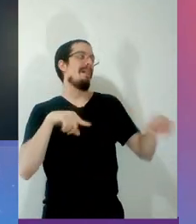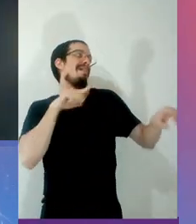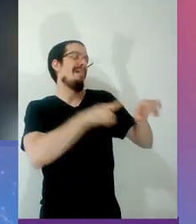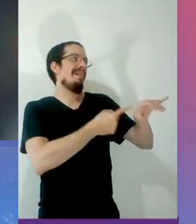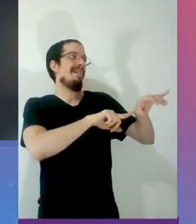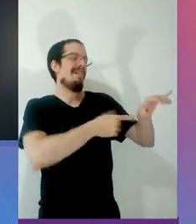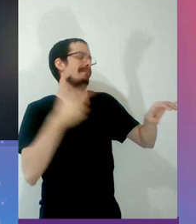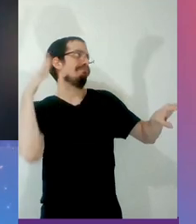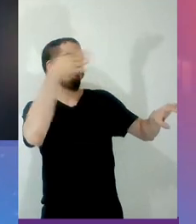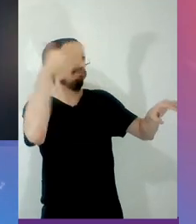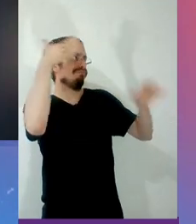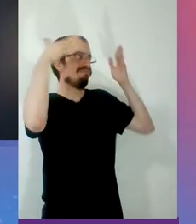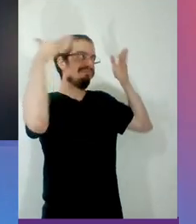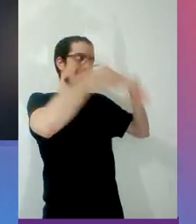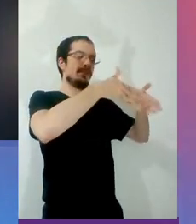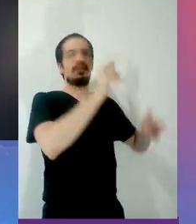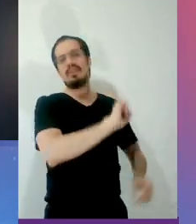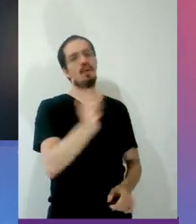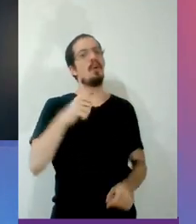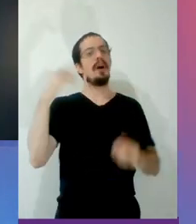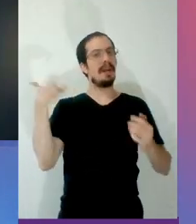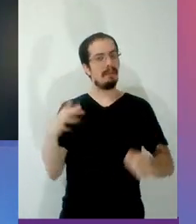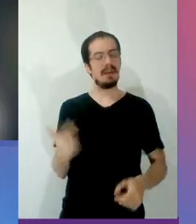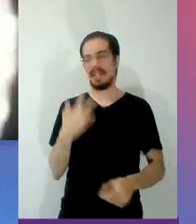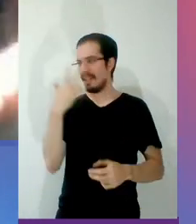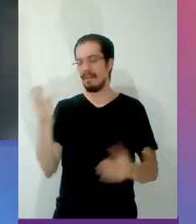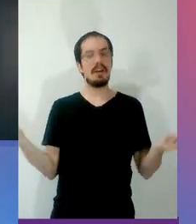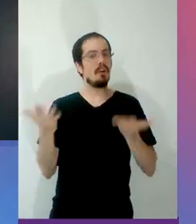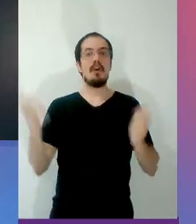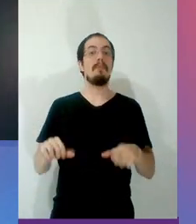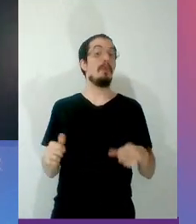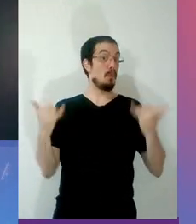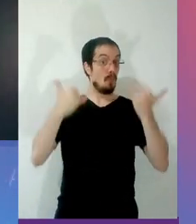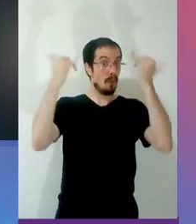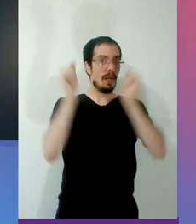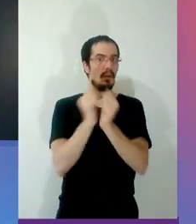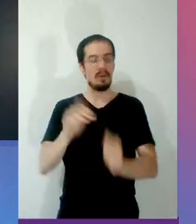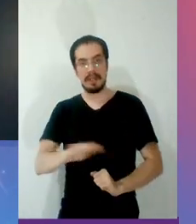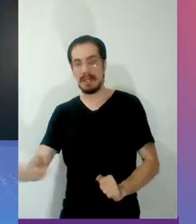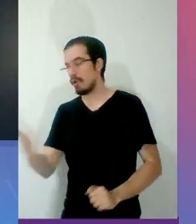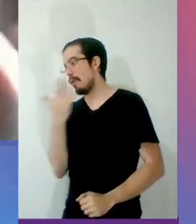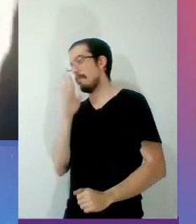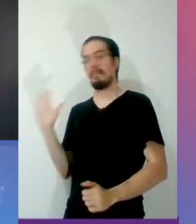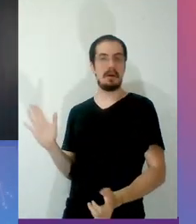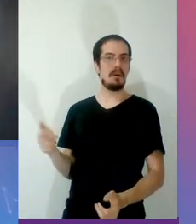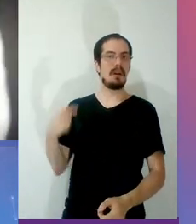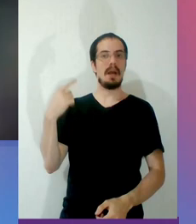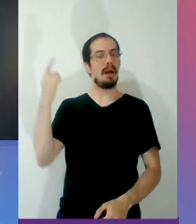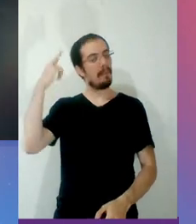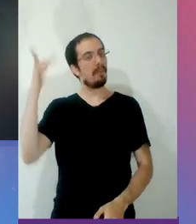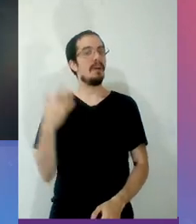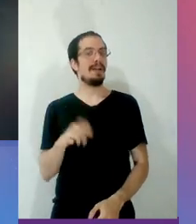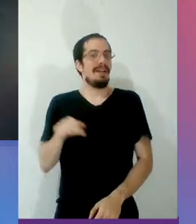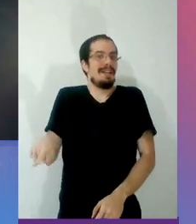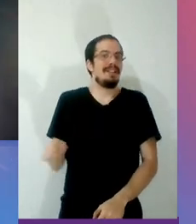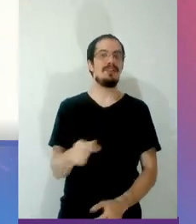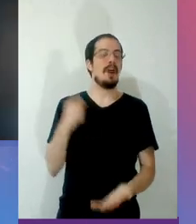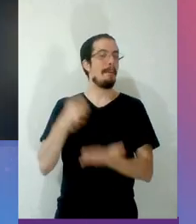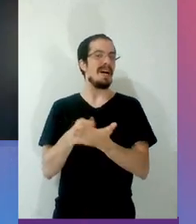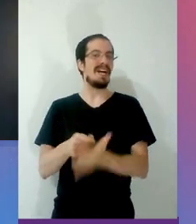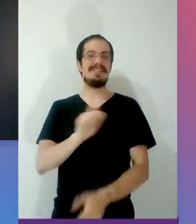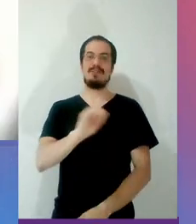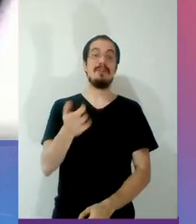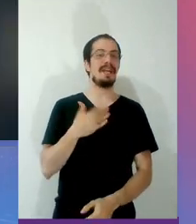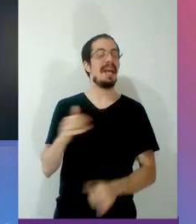con las manos, que ni siquiera implican un costo elevado. Entonces yo creo que ahí también es como aterrizar. Somos